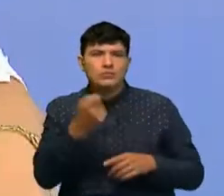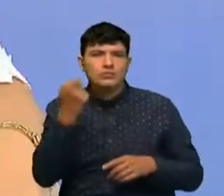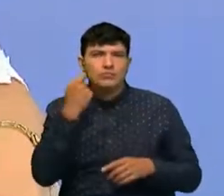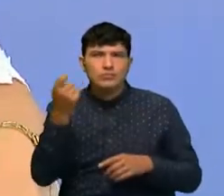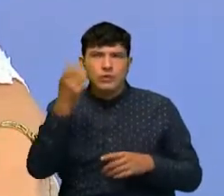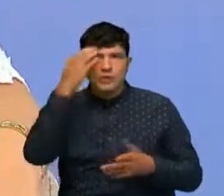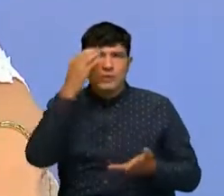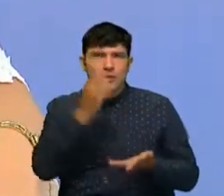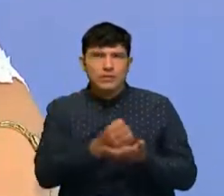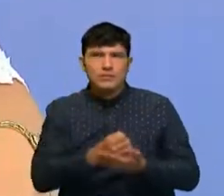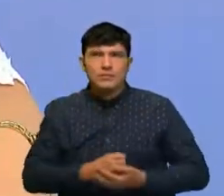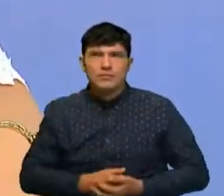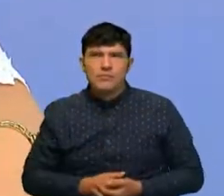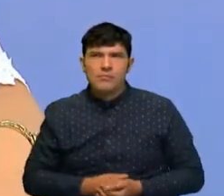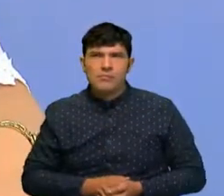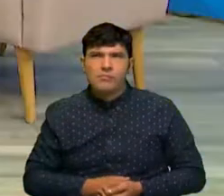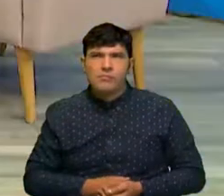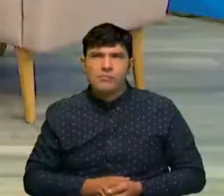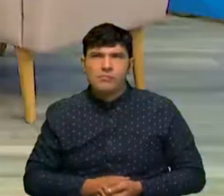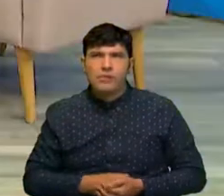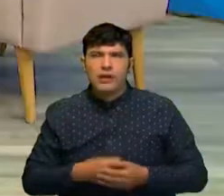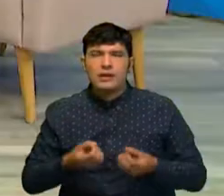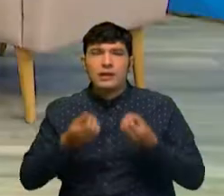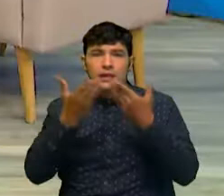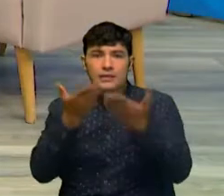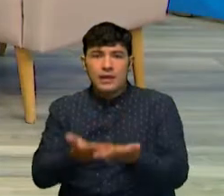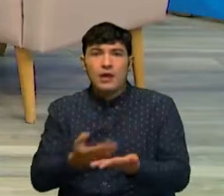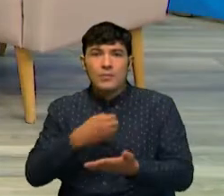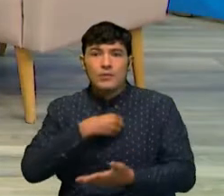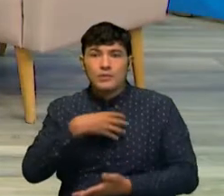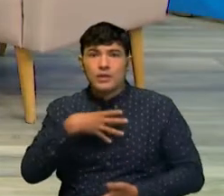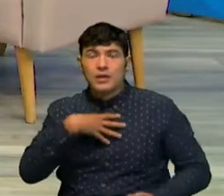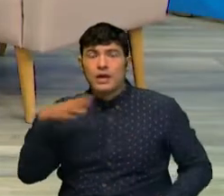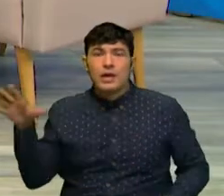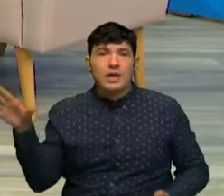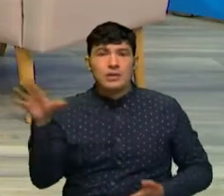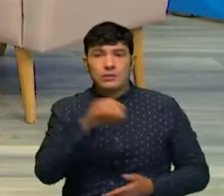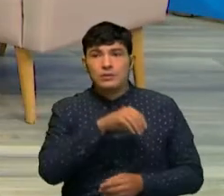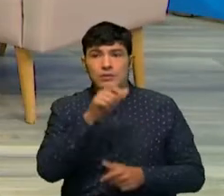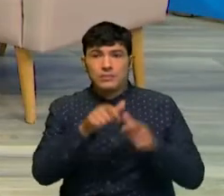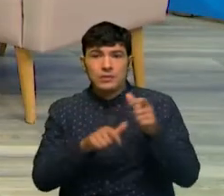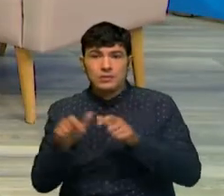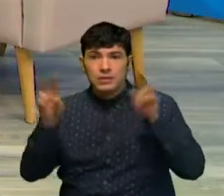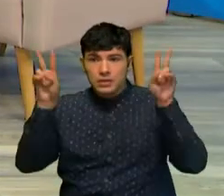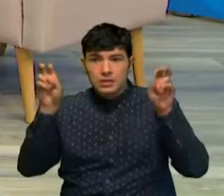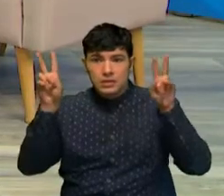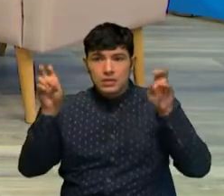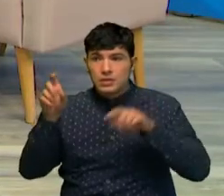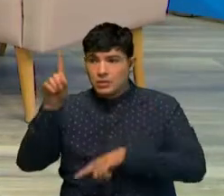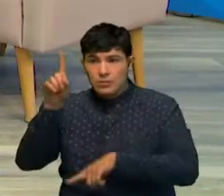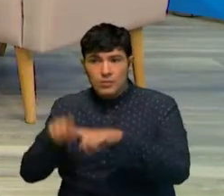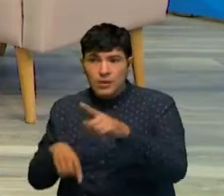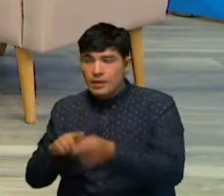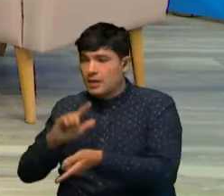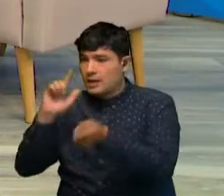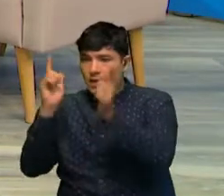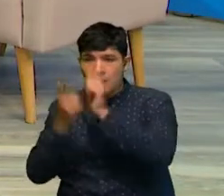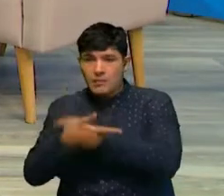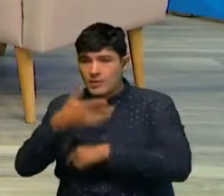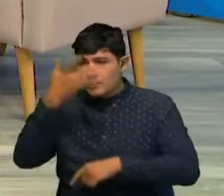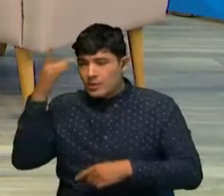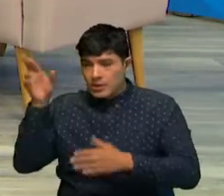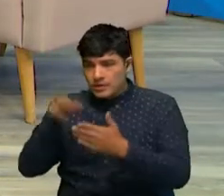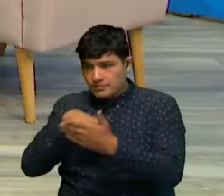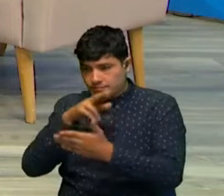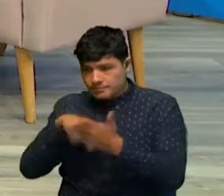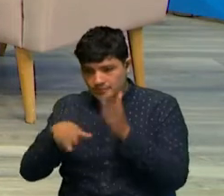se pronunció y le dio la oportunidad a todas aquellas personas que supuestamente no podían trasladarse por la restricción que traía